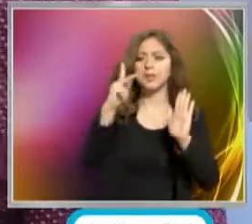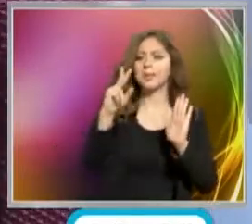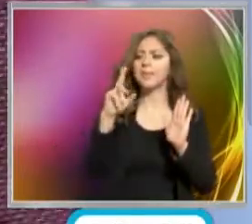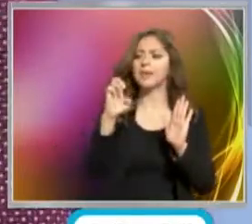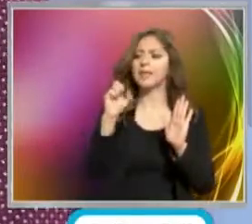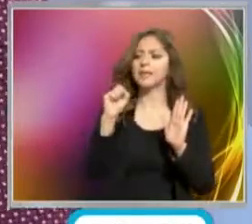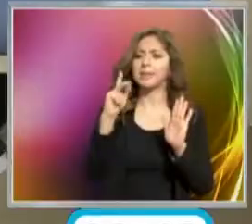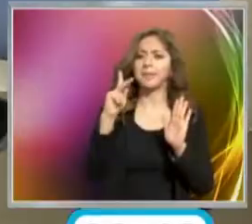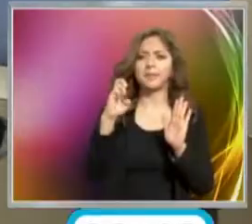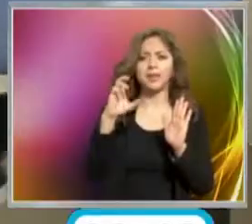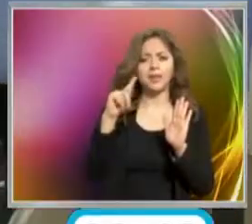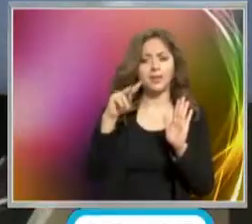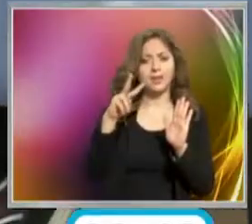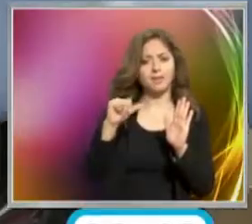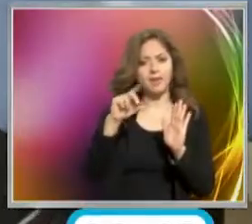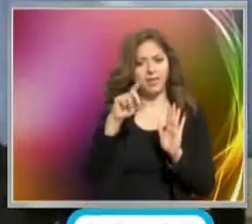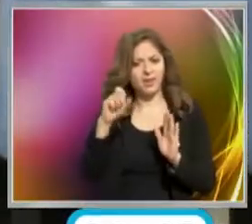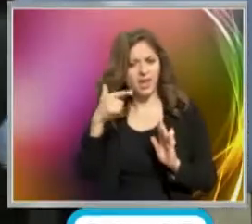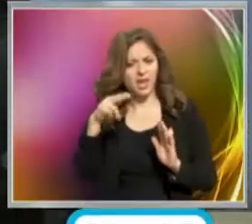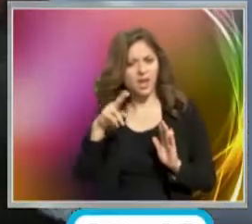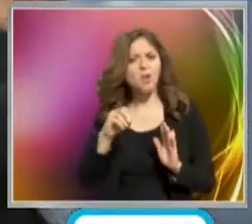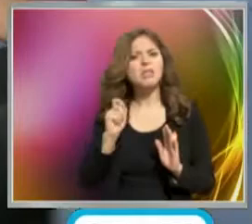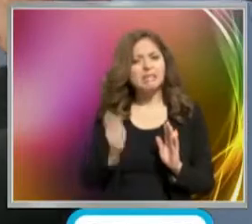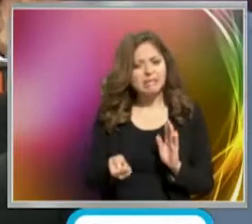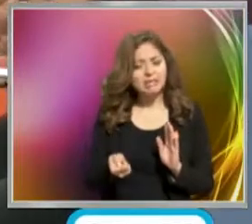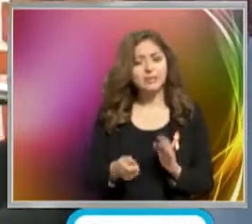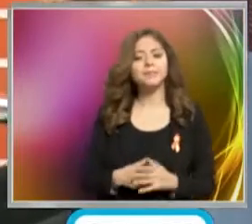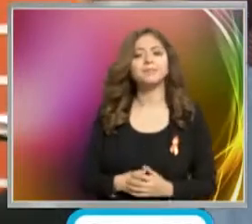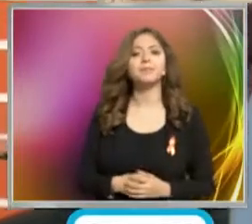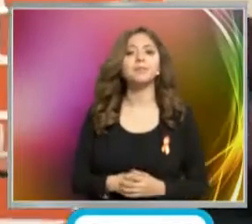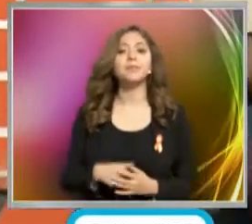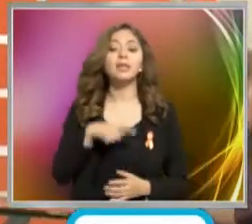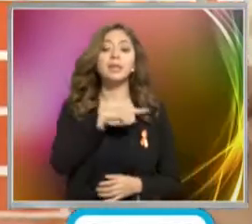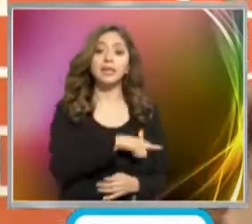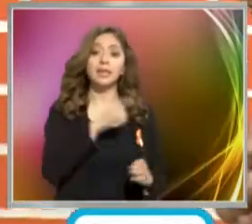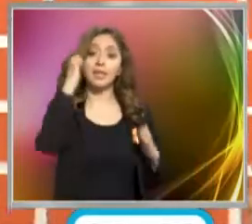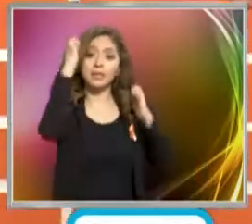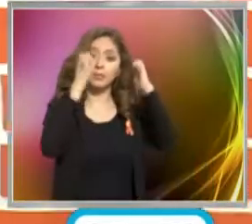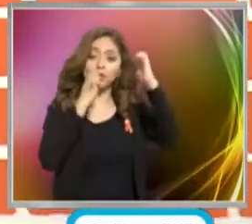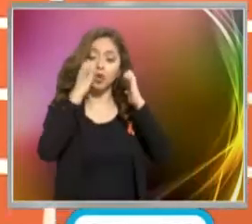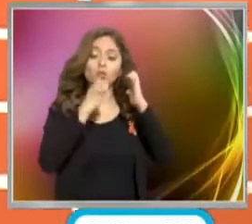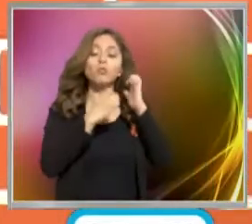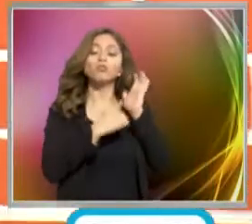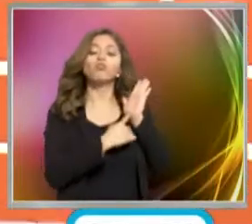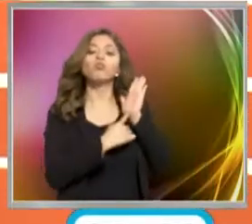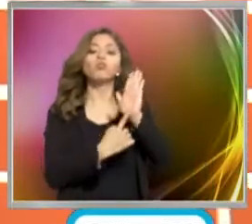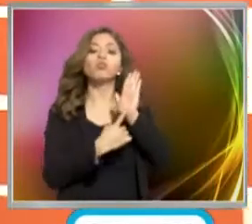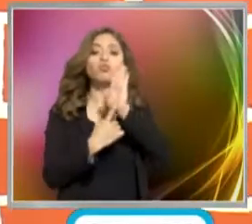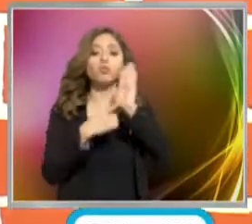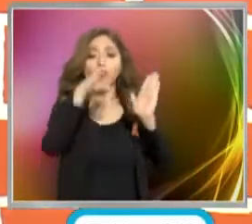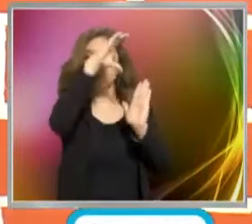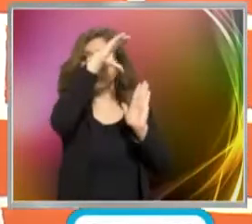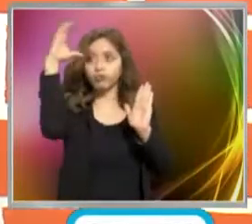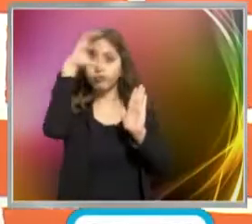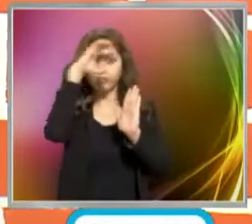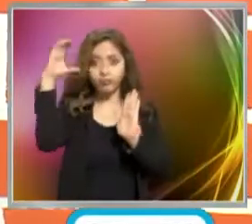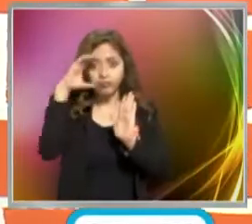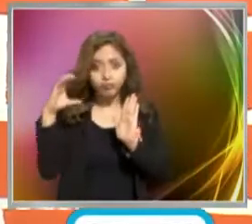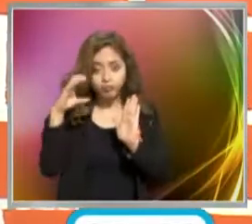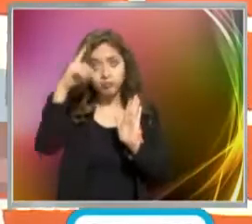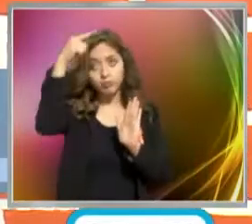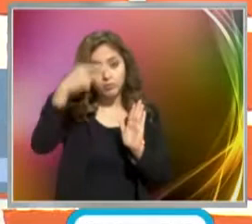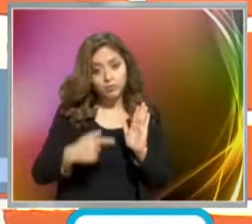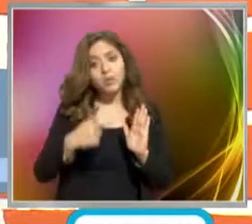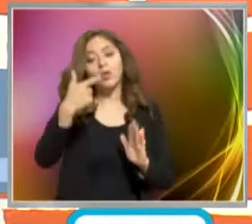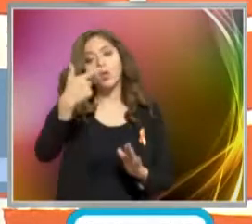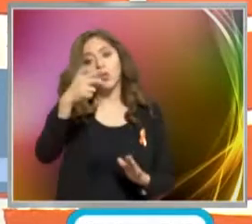Marcela? Bueno, en realidad la exposición es acerca de las mujeres que tenemos en las fotografías que tenemos en la colección